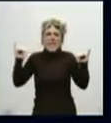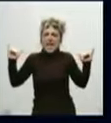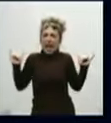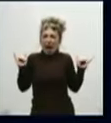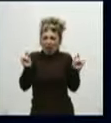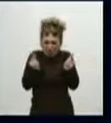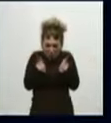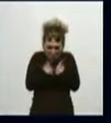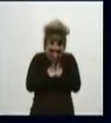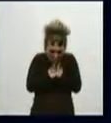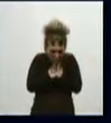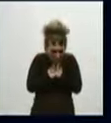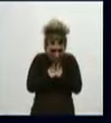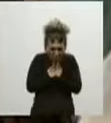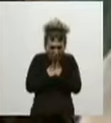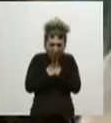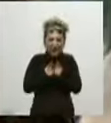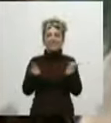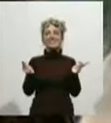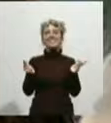más chiquitita!